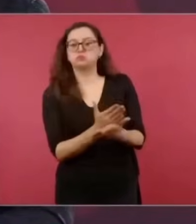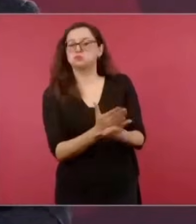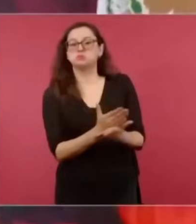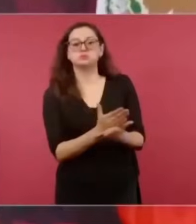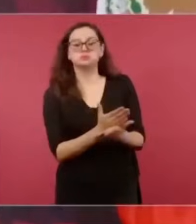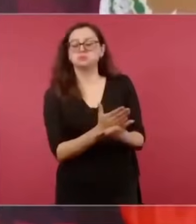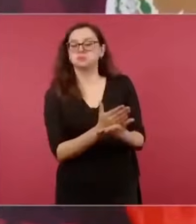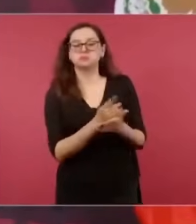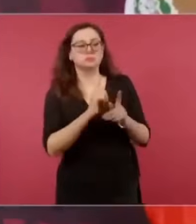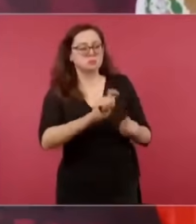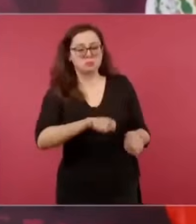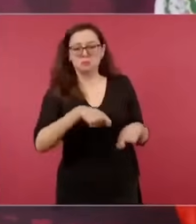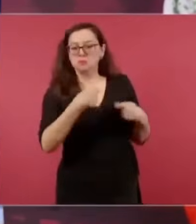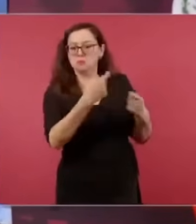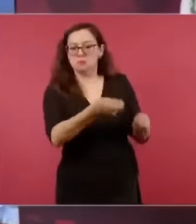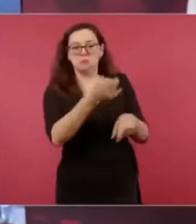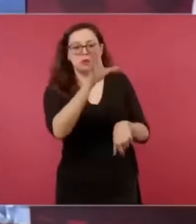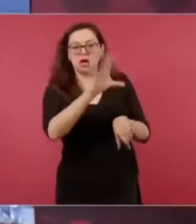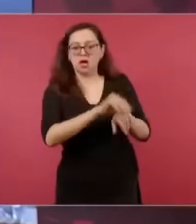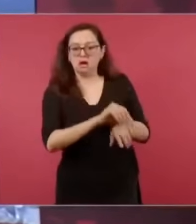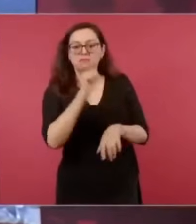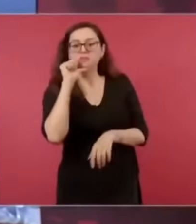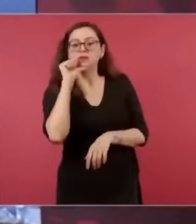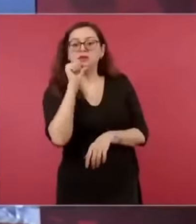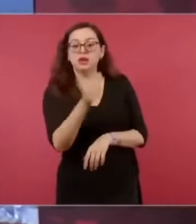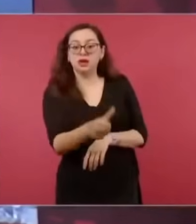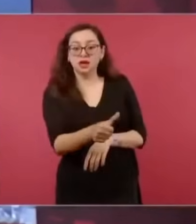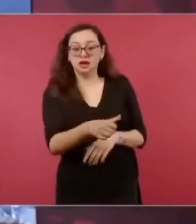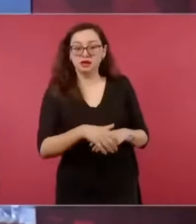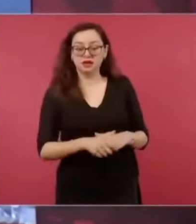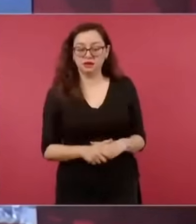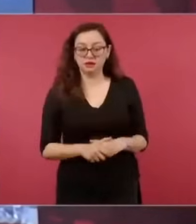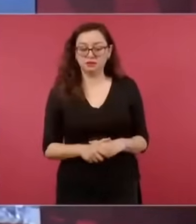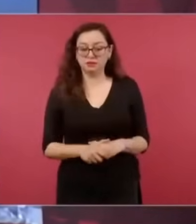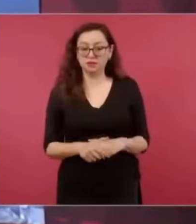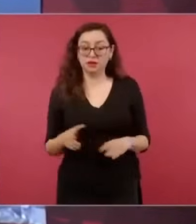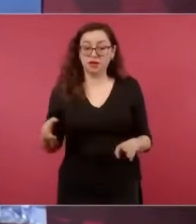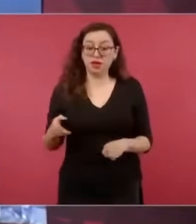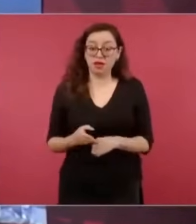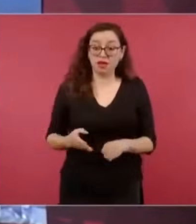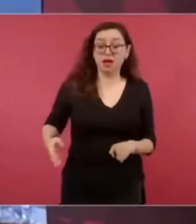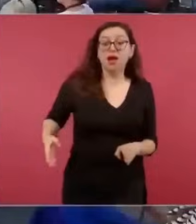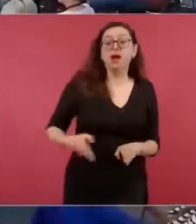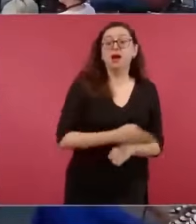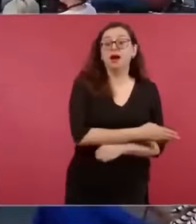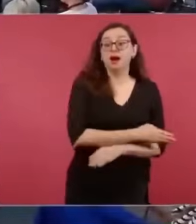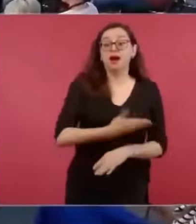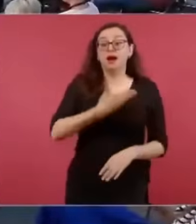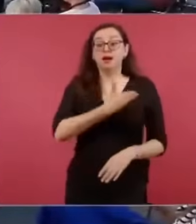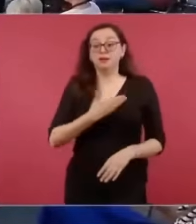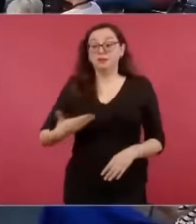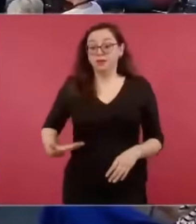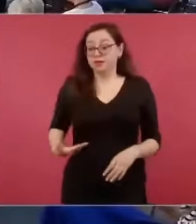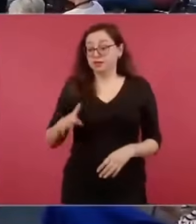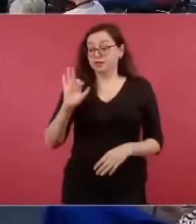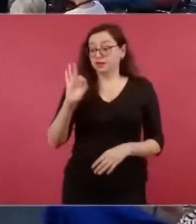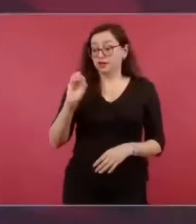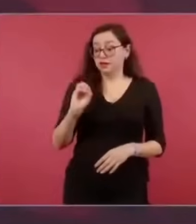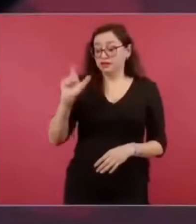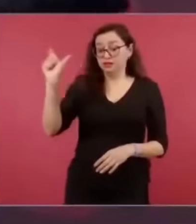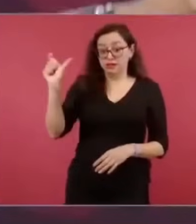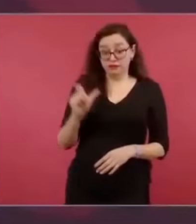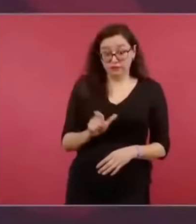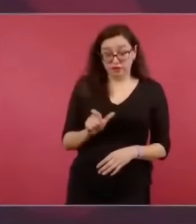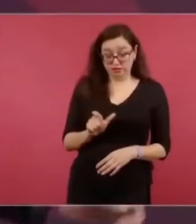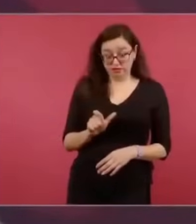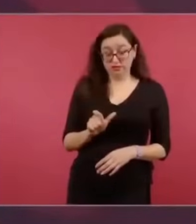¿Saben qué hicieron las empresas mineras canadienses en la época de Fox? Acabaron con